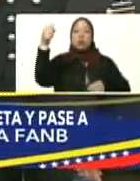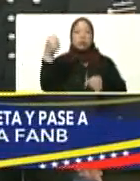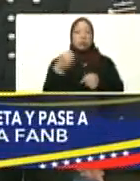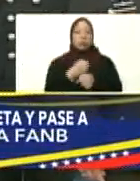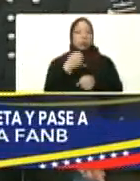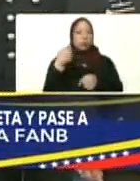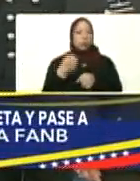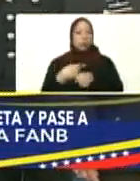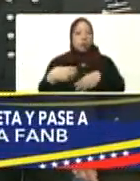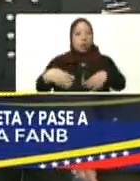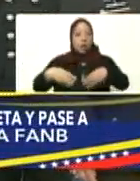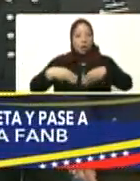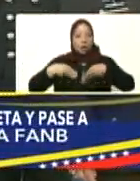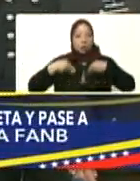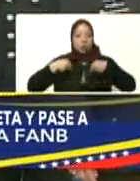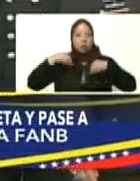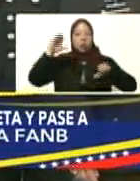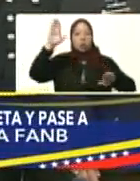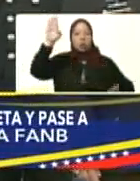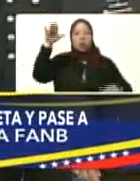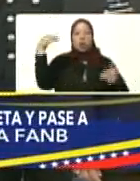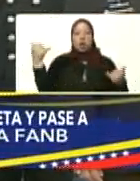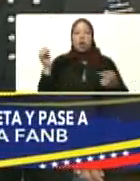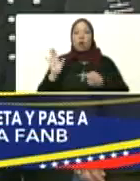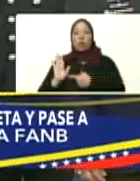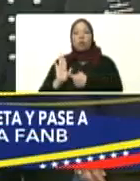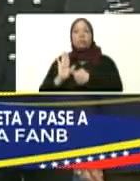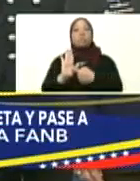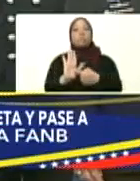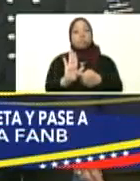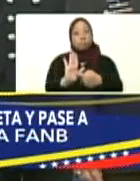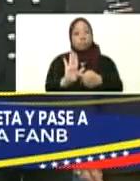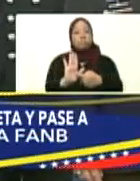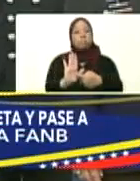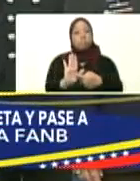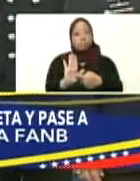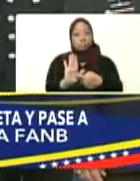juramento que acaban de prestar.